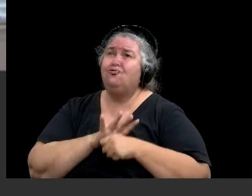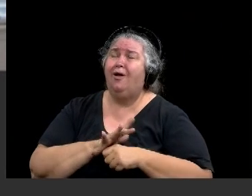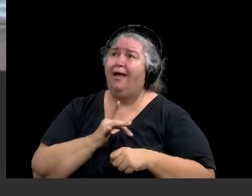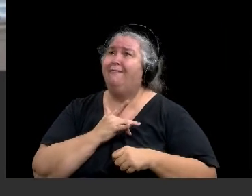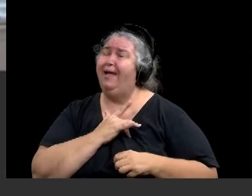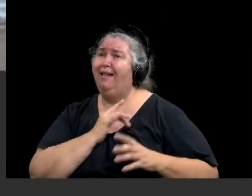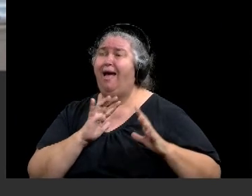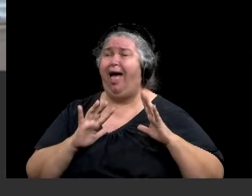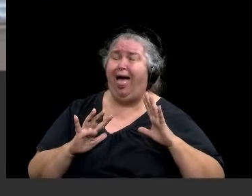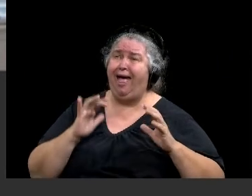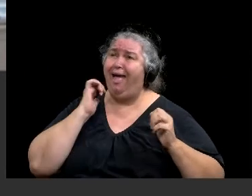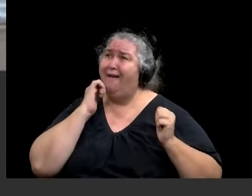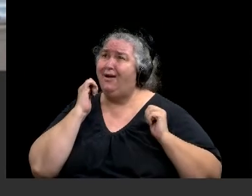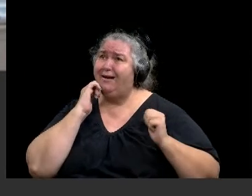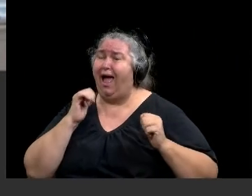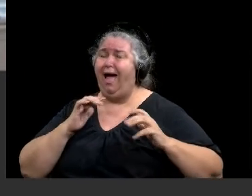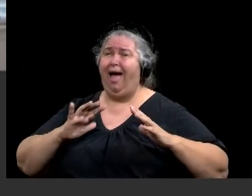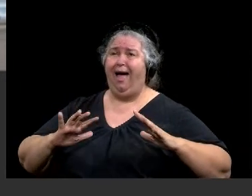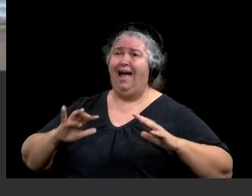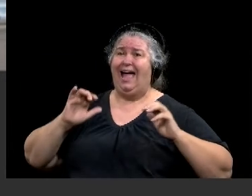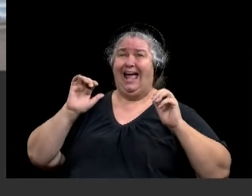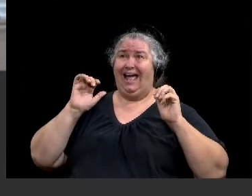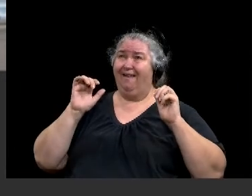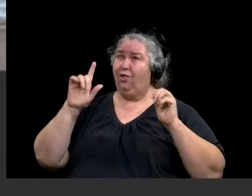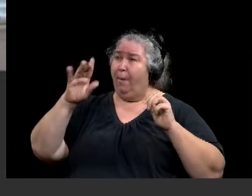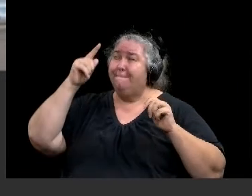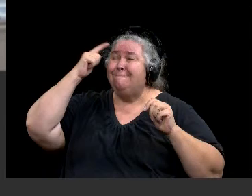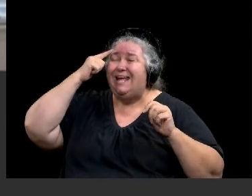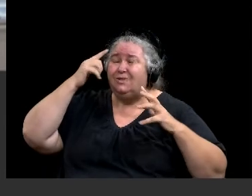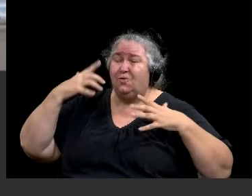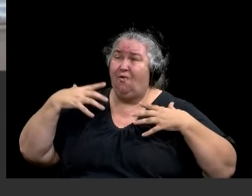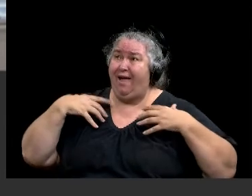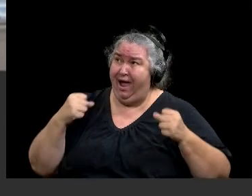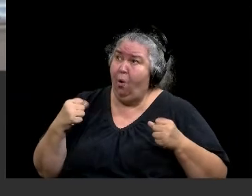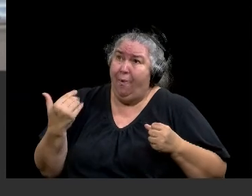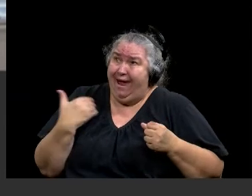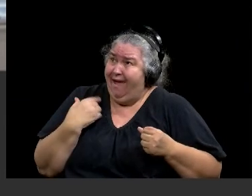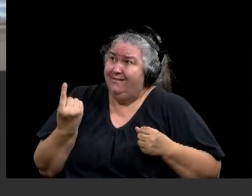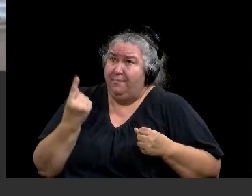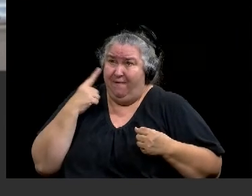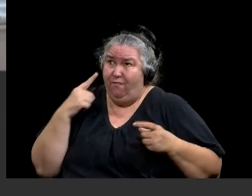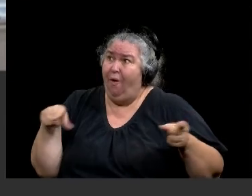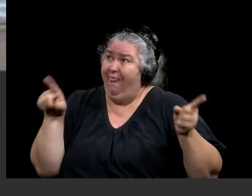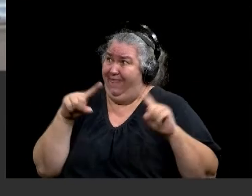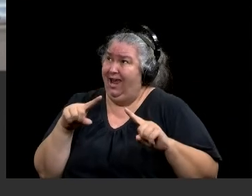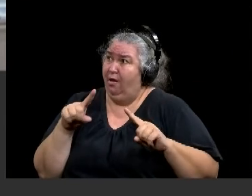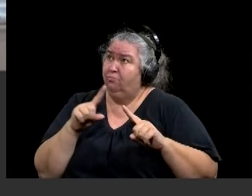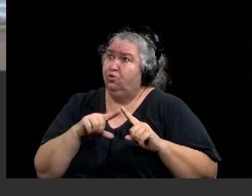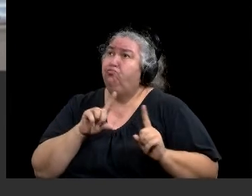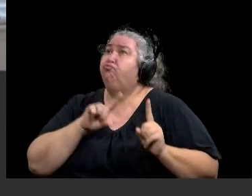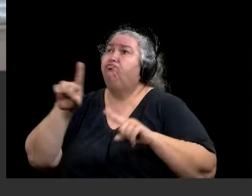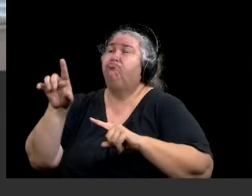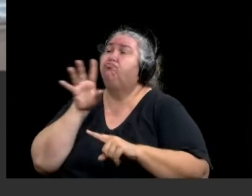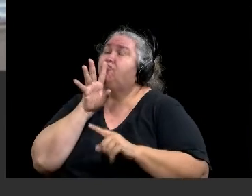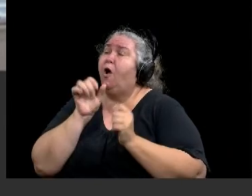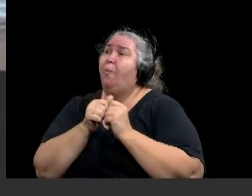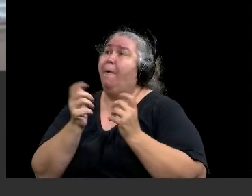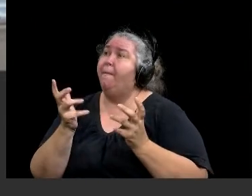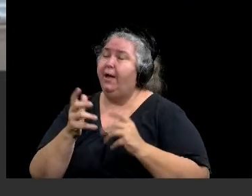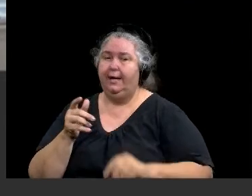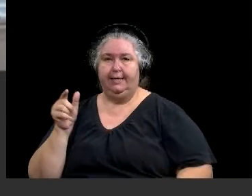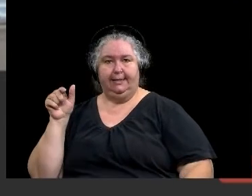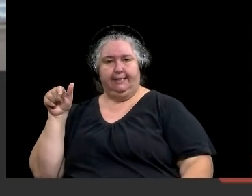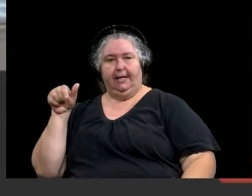tomar para que ellos puedan descansar mentalmente de esto que está pasando